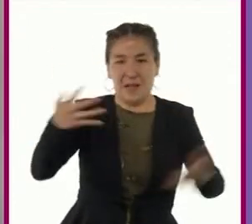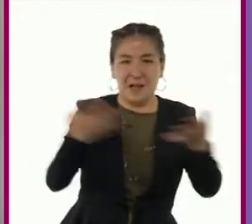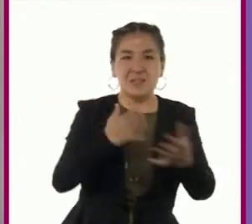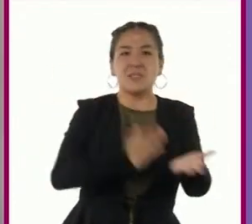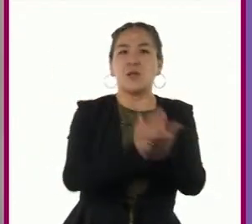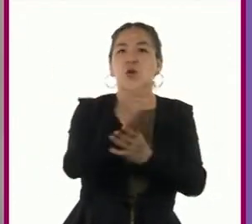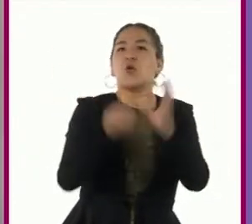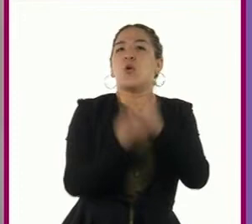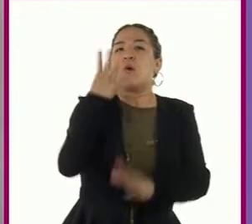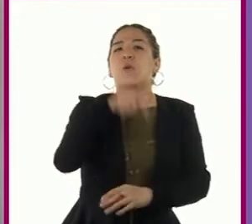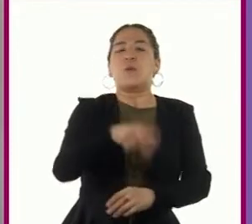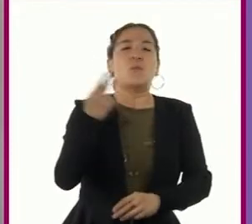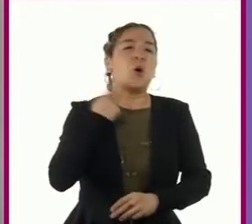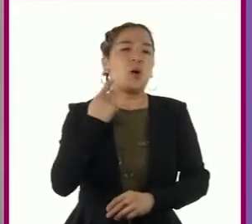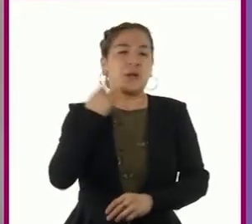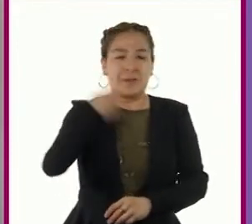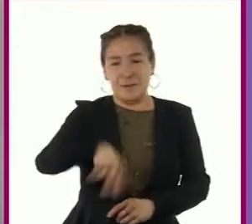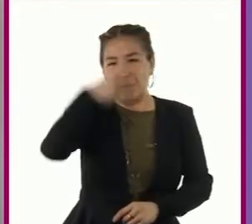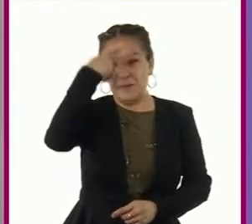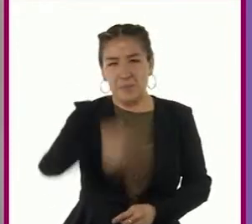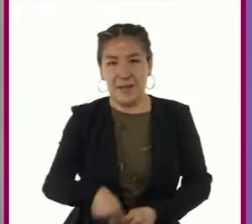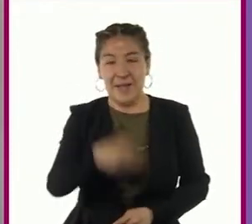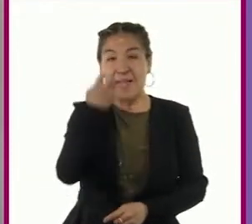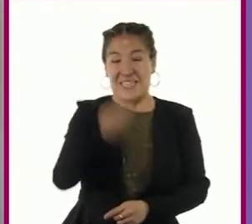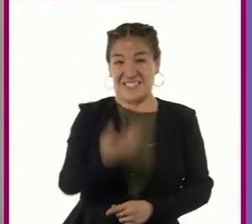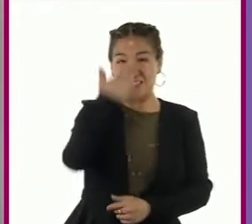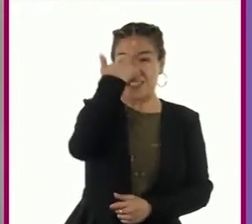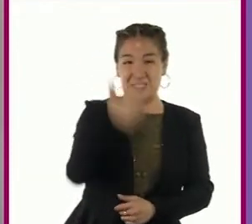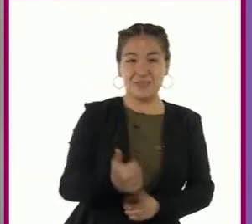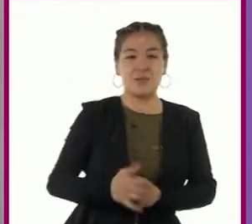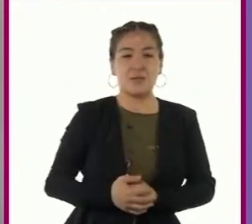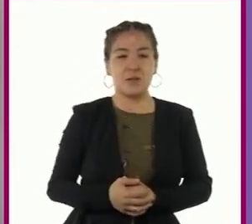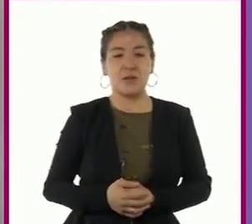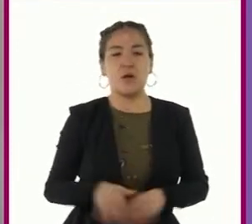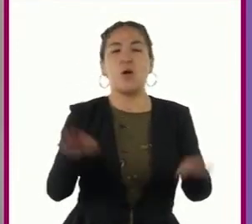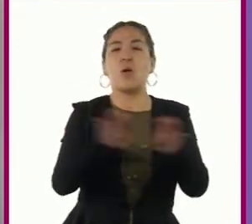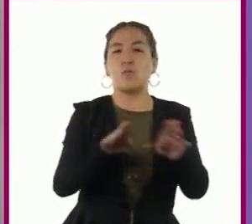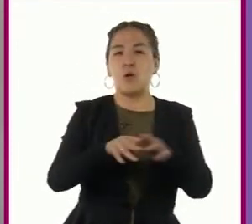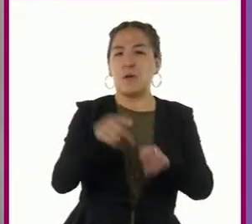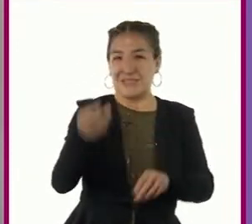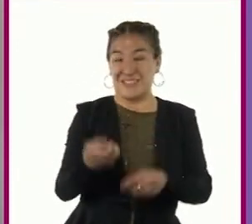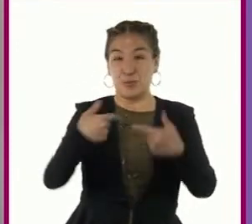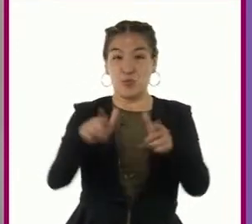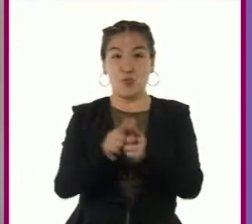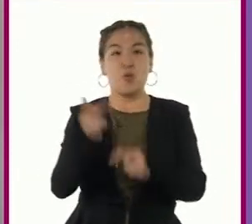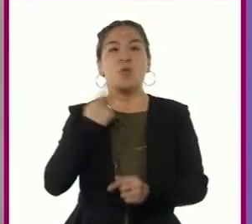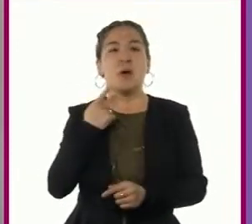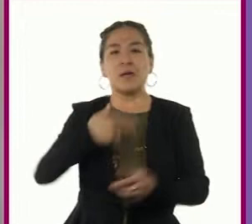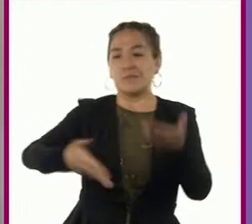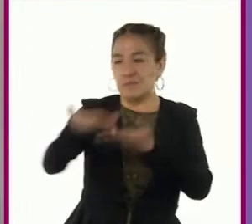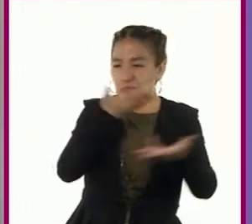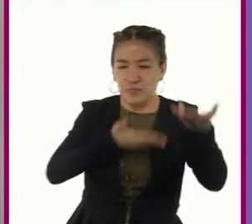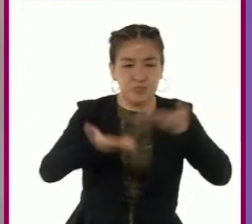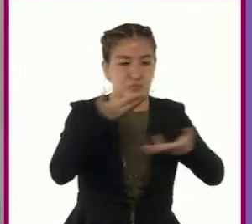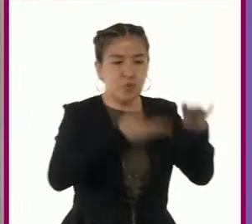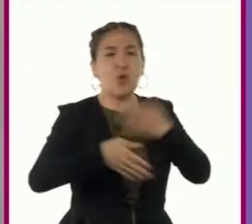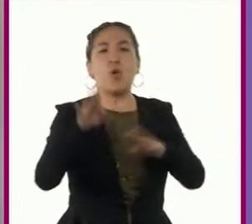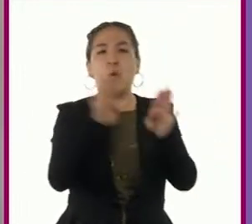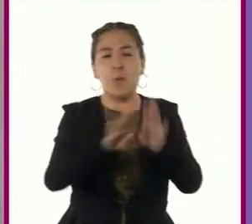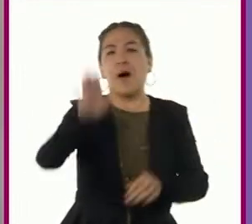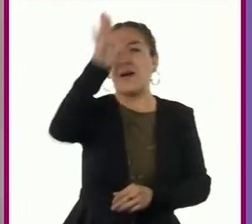política mexicana. En este sentido, el partido me permitió conocer diferentes expresiones políticas,